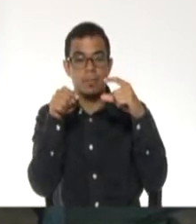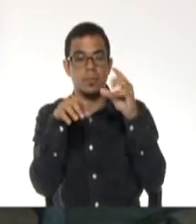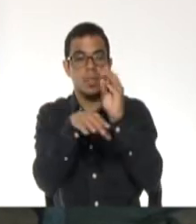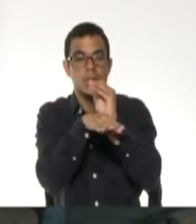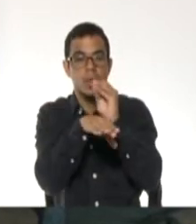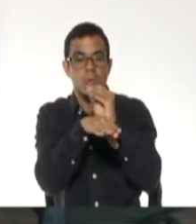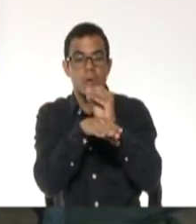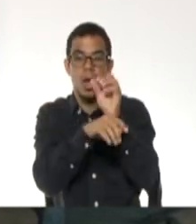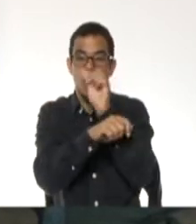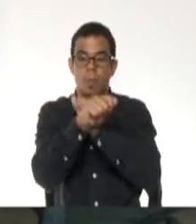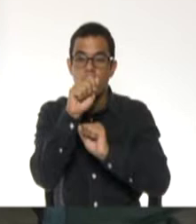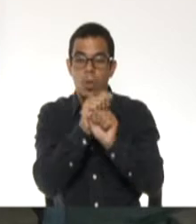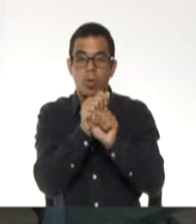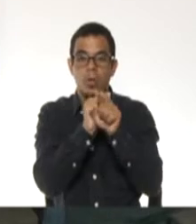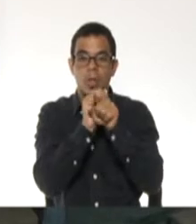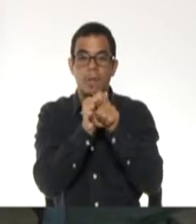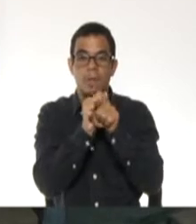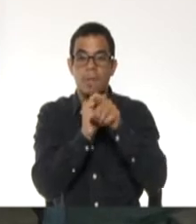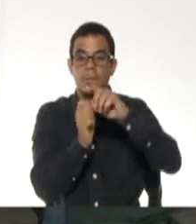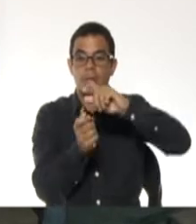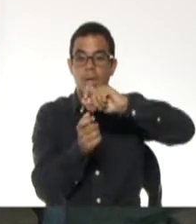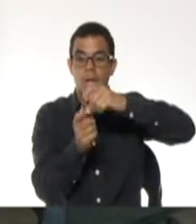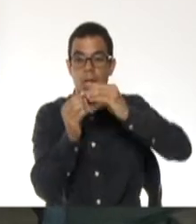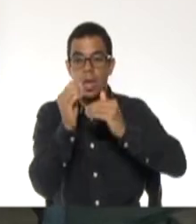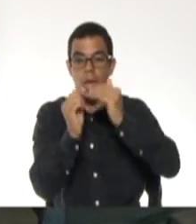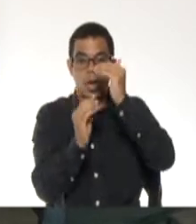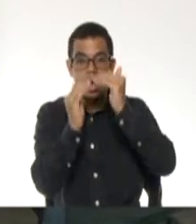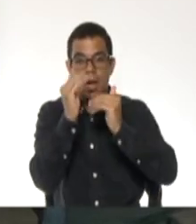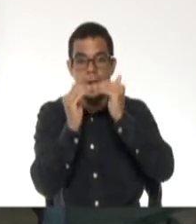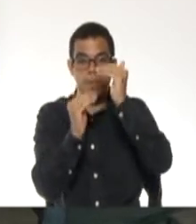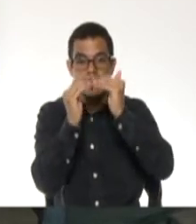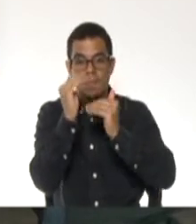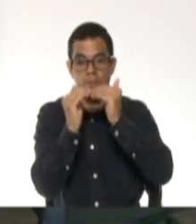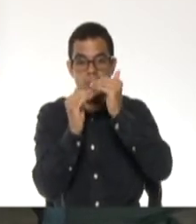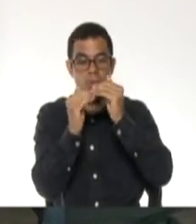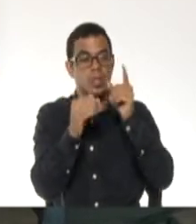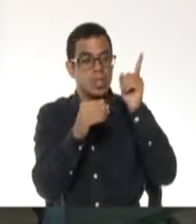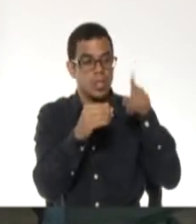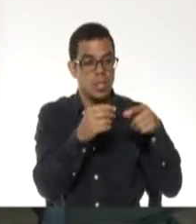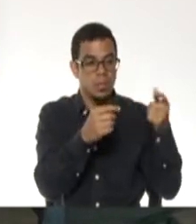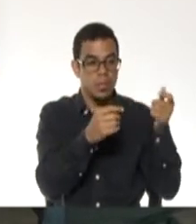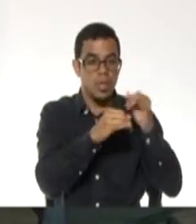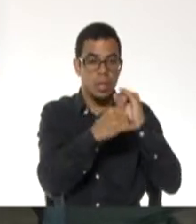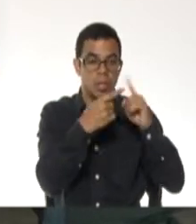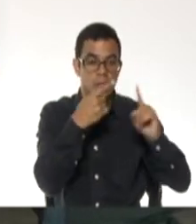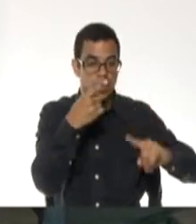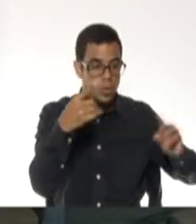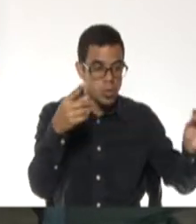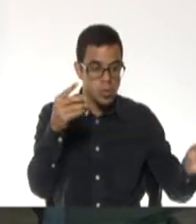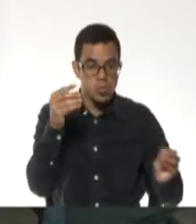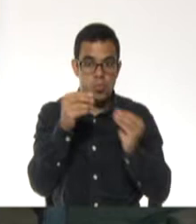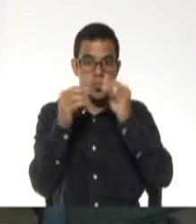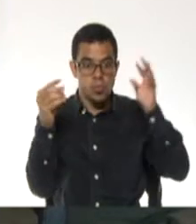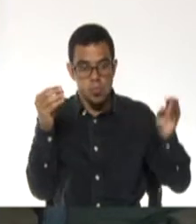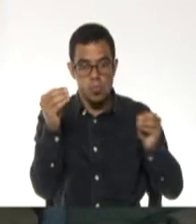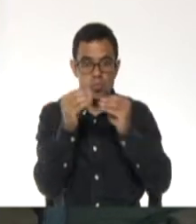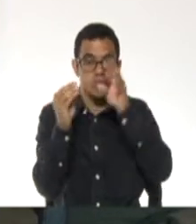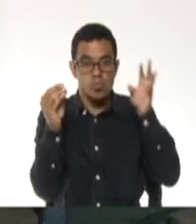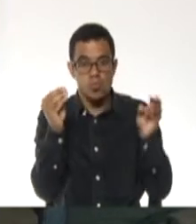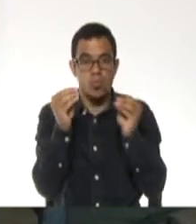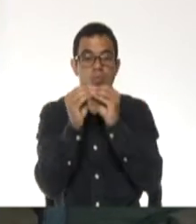y proteger el termostato, que en su proceso de